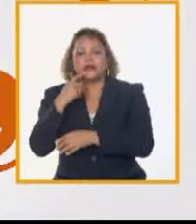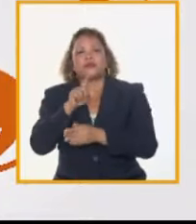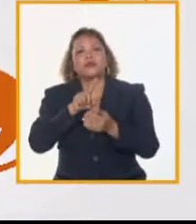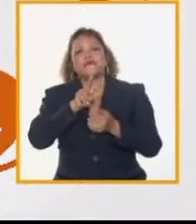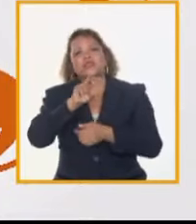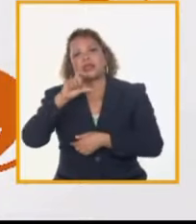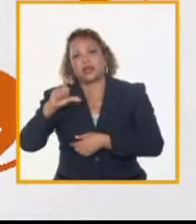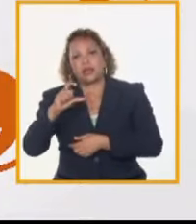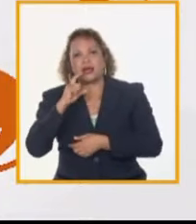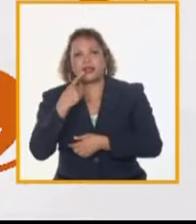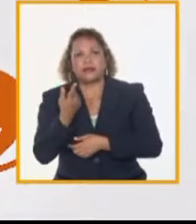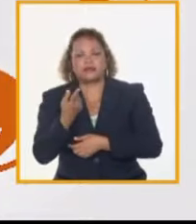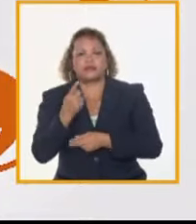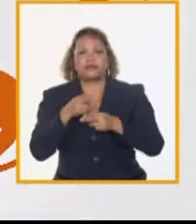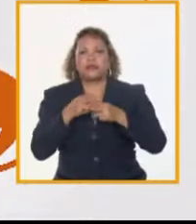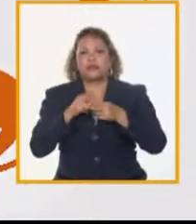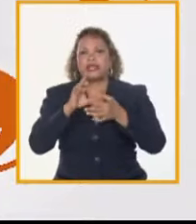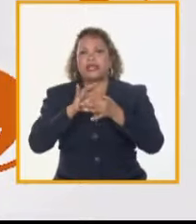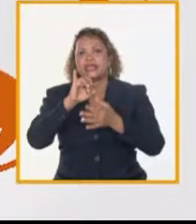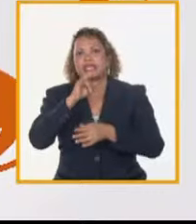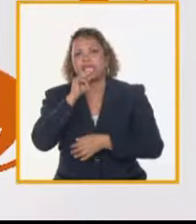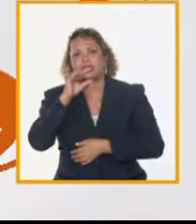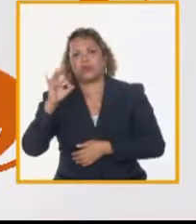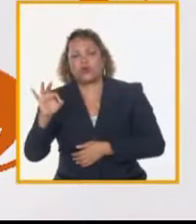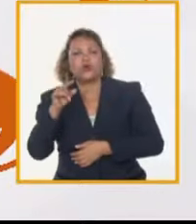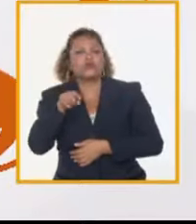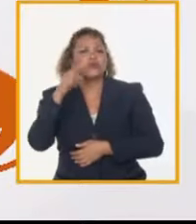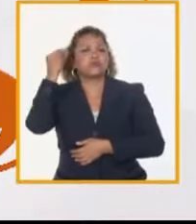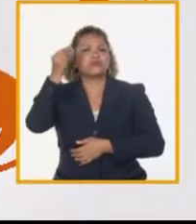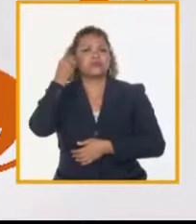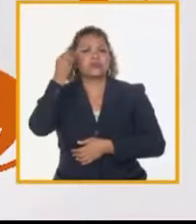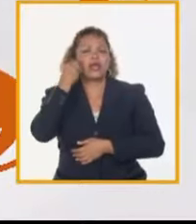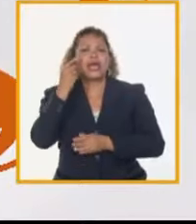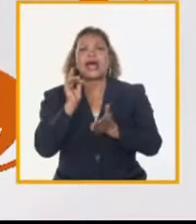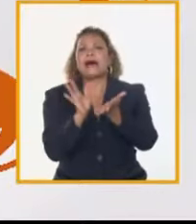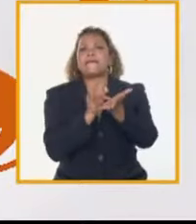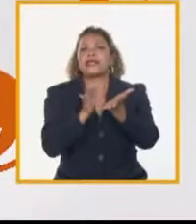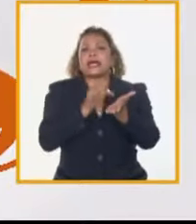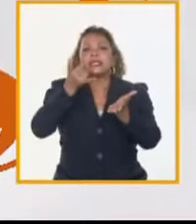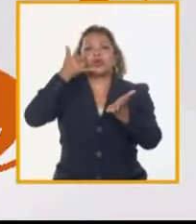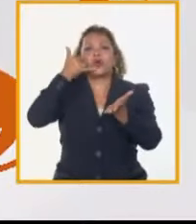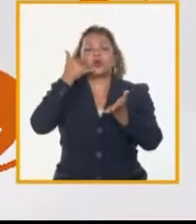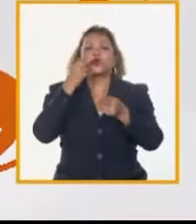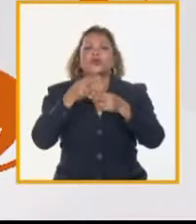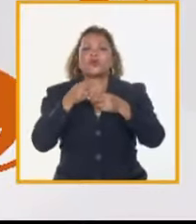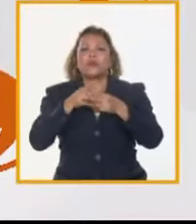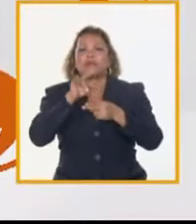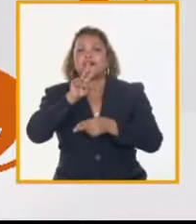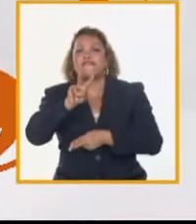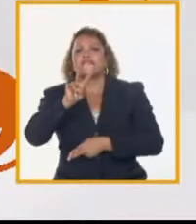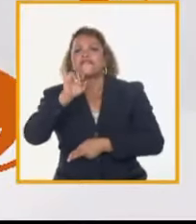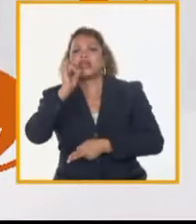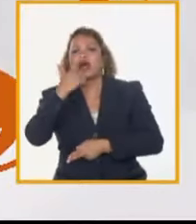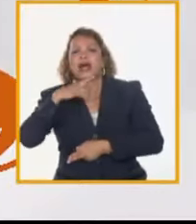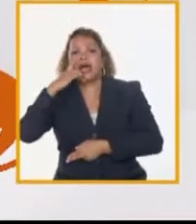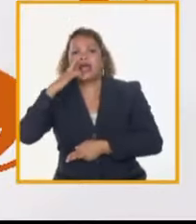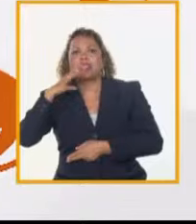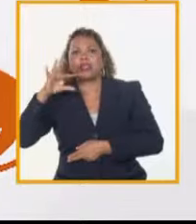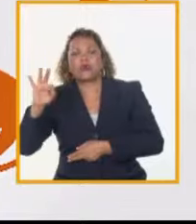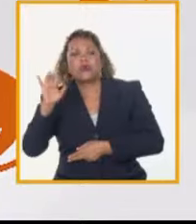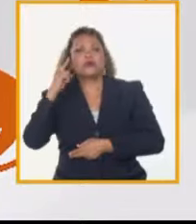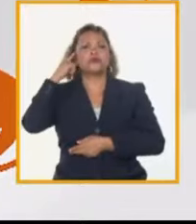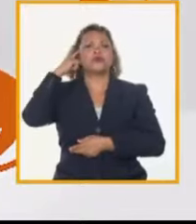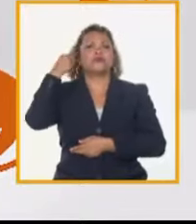está relacionada con la aplicación Viajando. No entiendo cómo mi provincia, que tiene